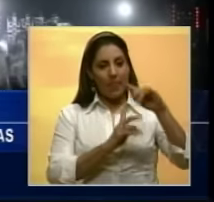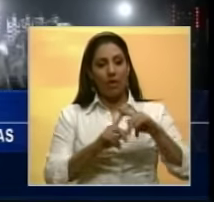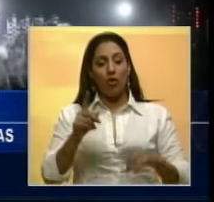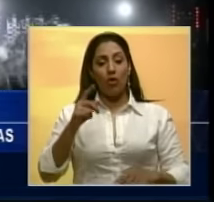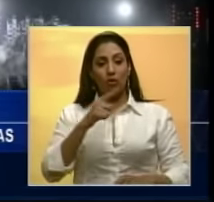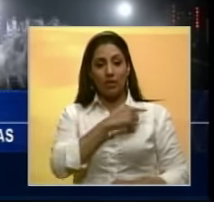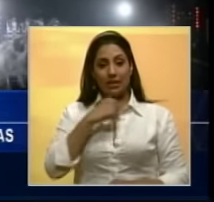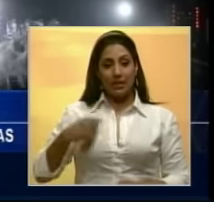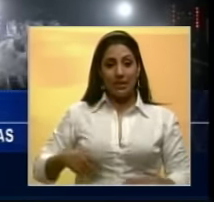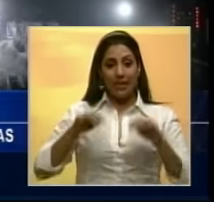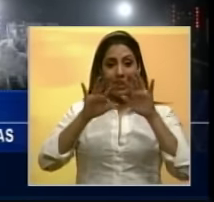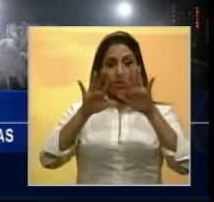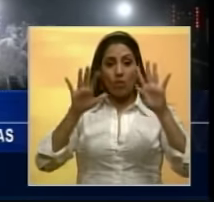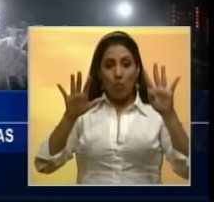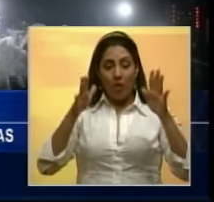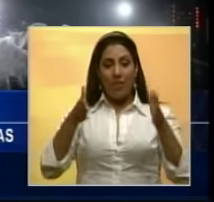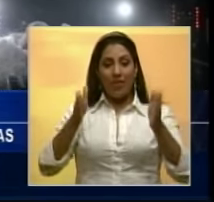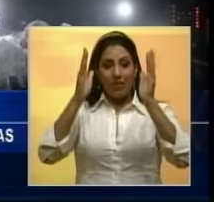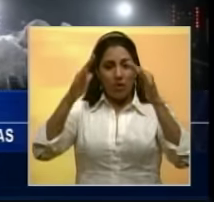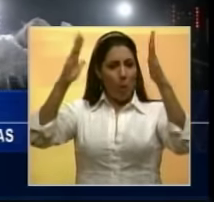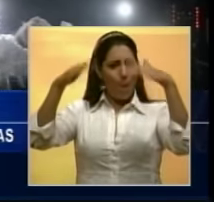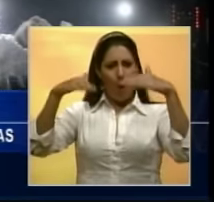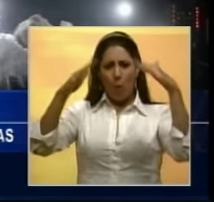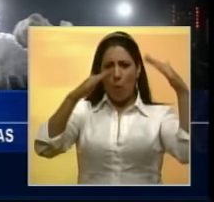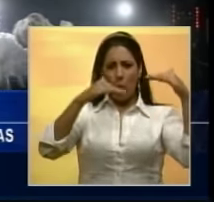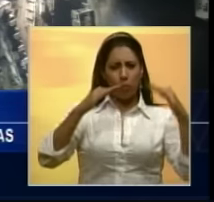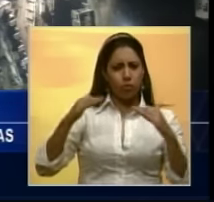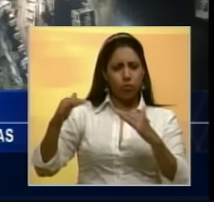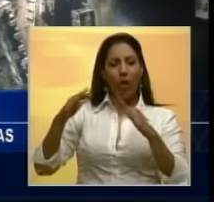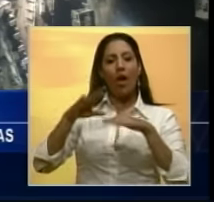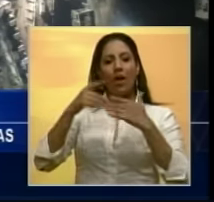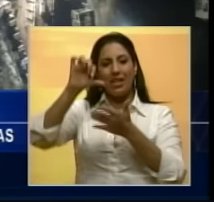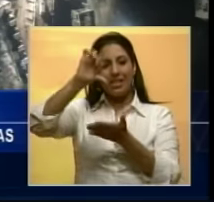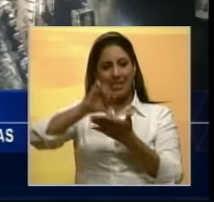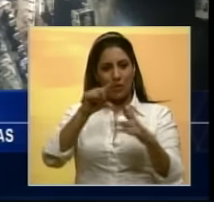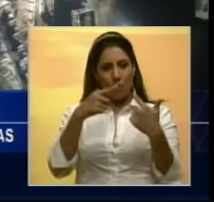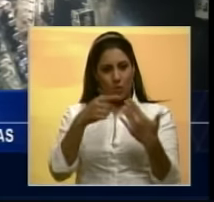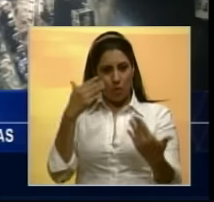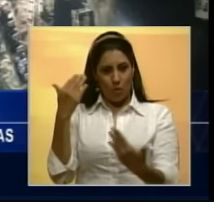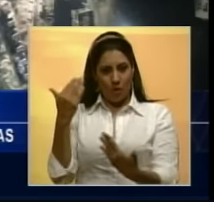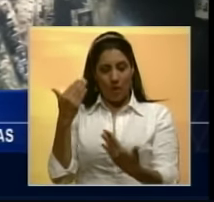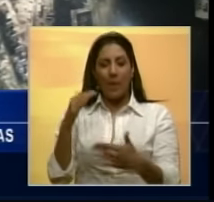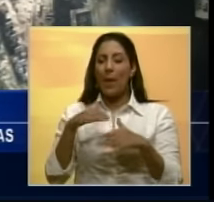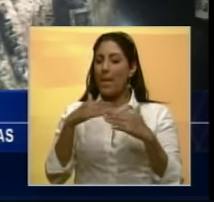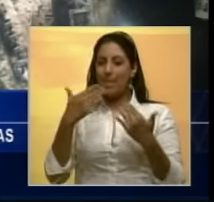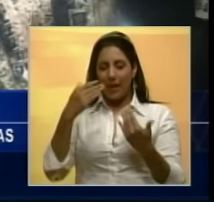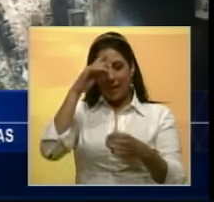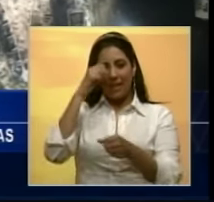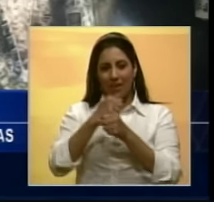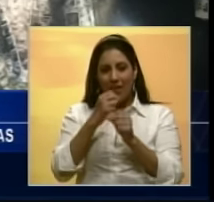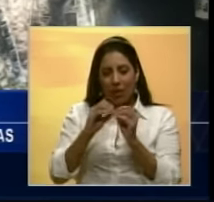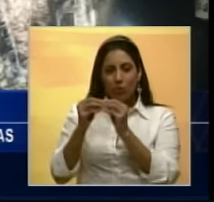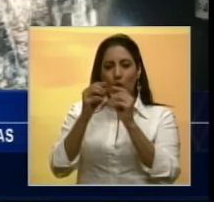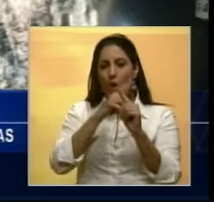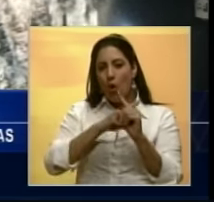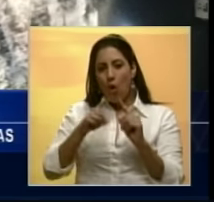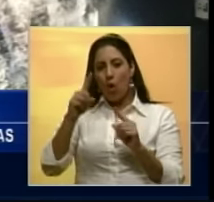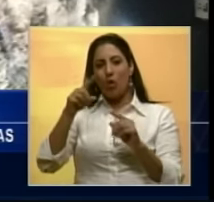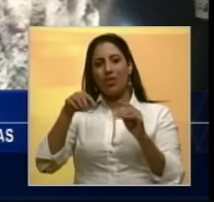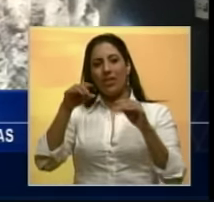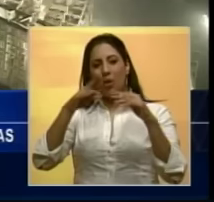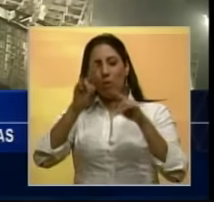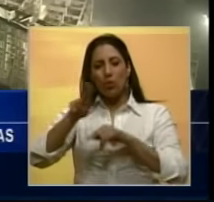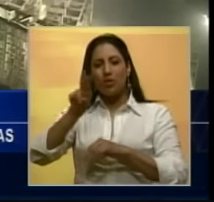En China, 19 edificios fueron demolidos al mismo tiempo en la zona central de Wuhan. Para la operación realizada en la medianoche